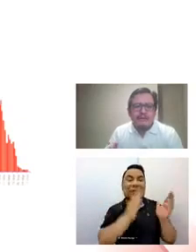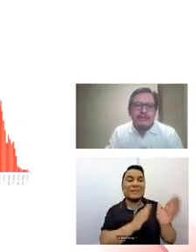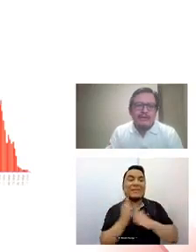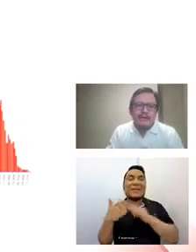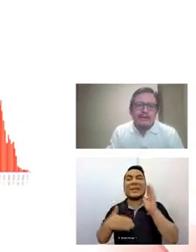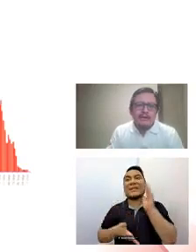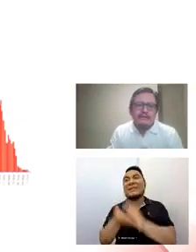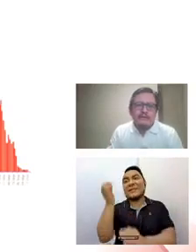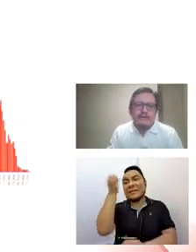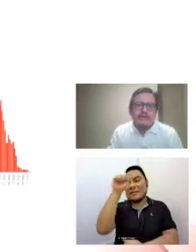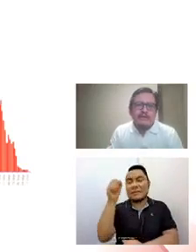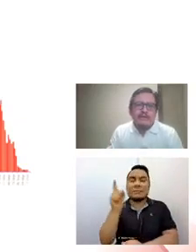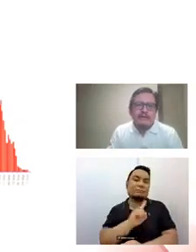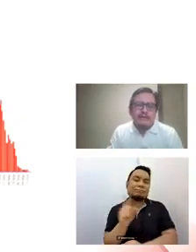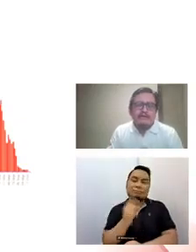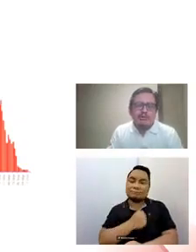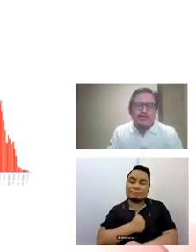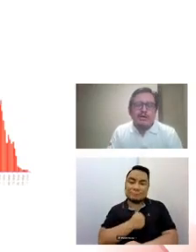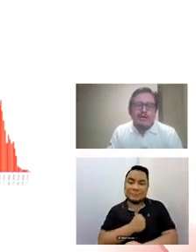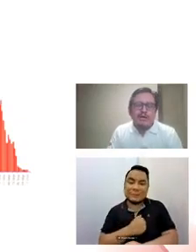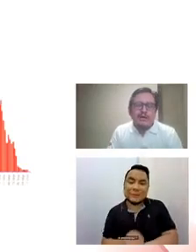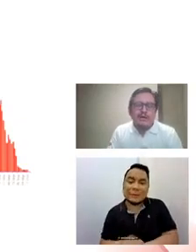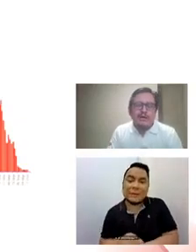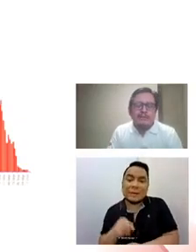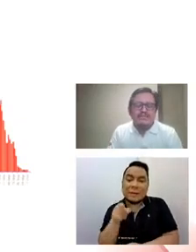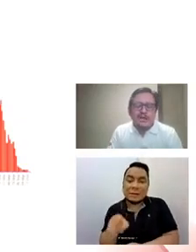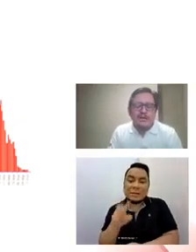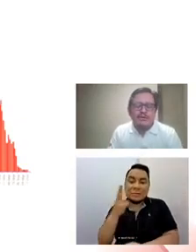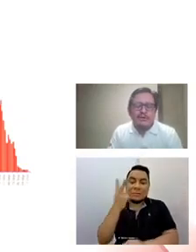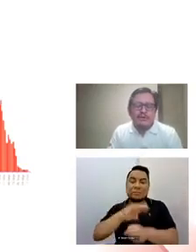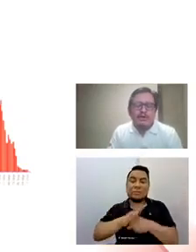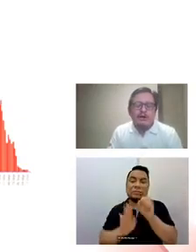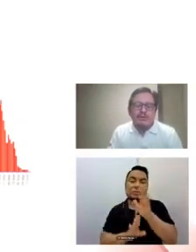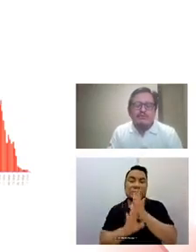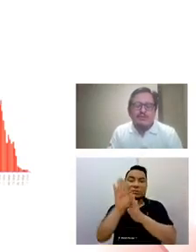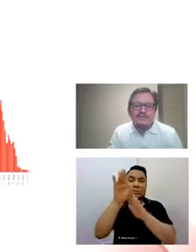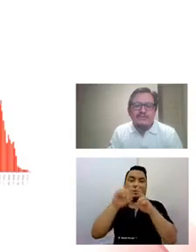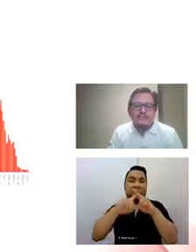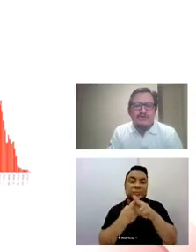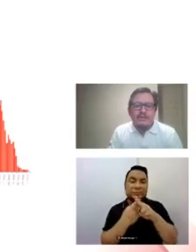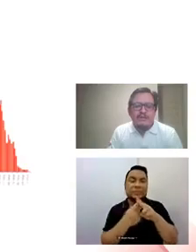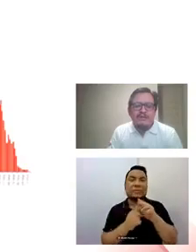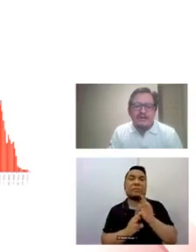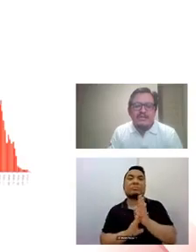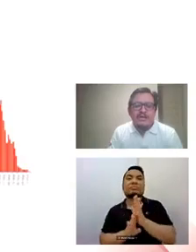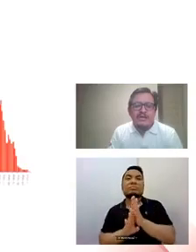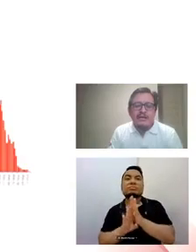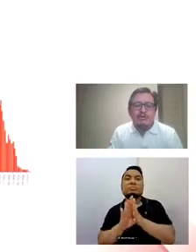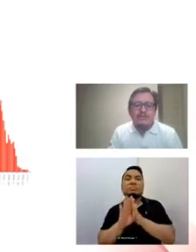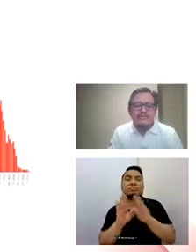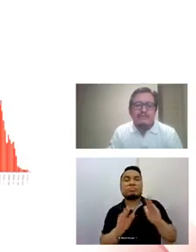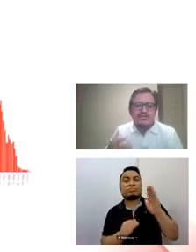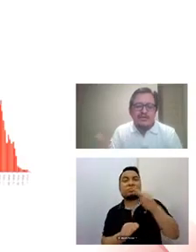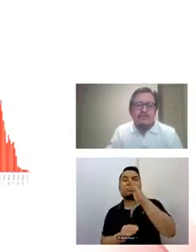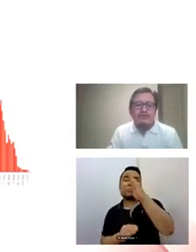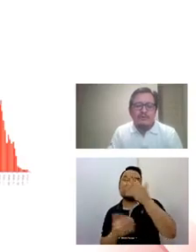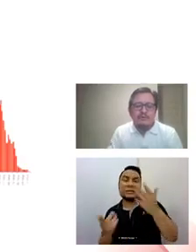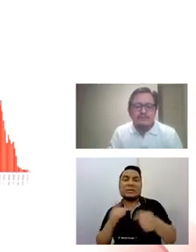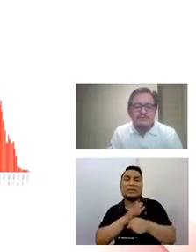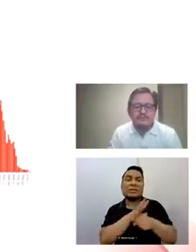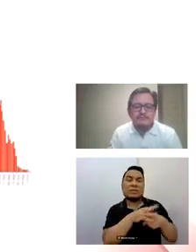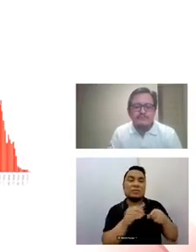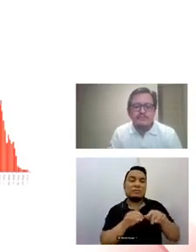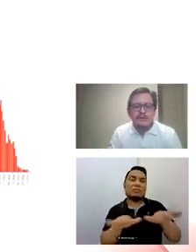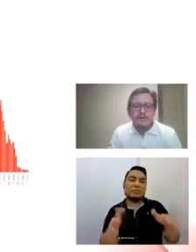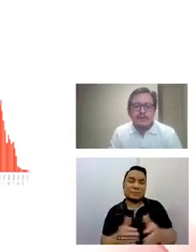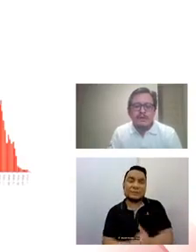viaje y lamentablemente la segunda ola ha empezado y con más fuerza por el tema de las variantes que ya conversaremos. Siguiente, por